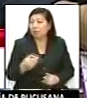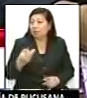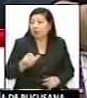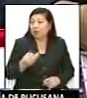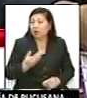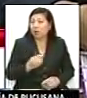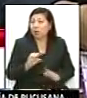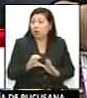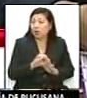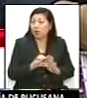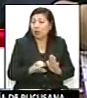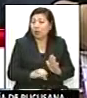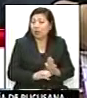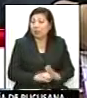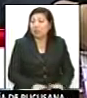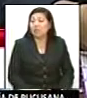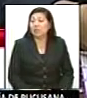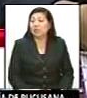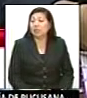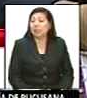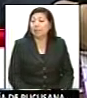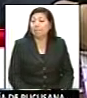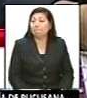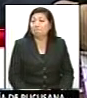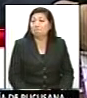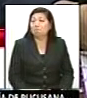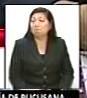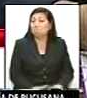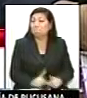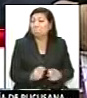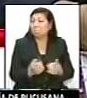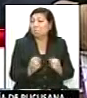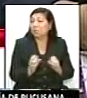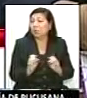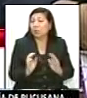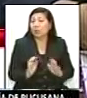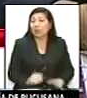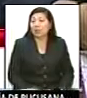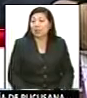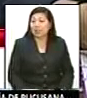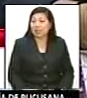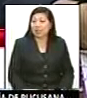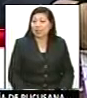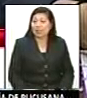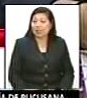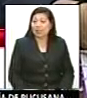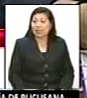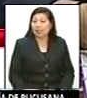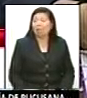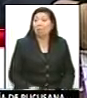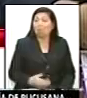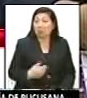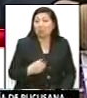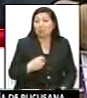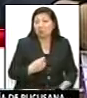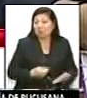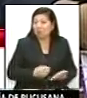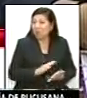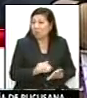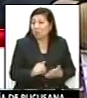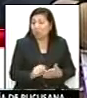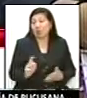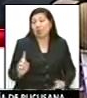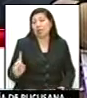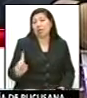derecho constitucional. Las circunstancias han hecho de que pueda yo suscribir todas y cada